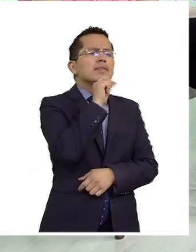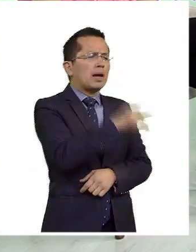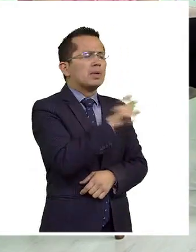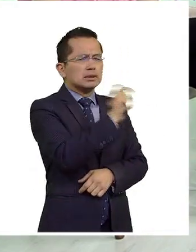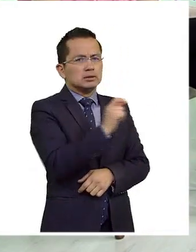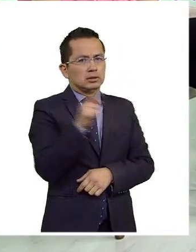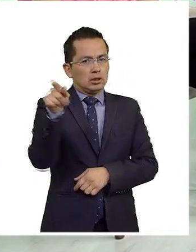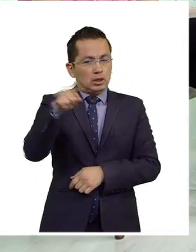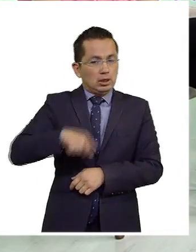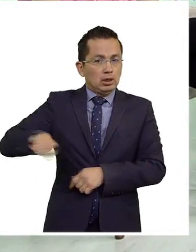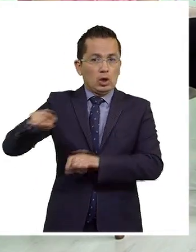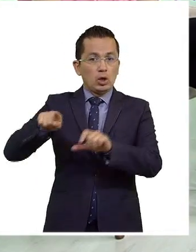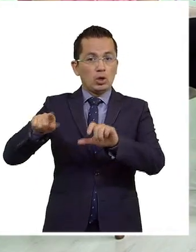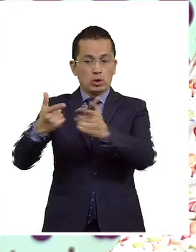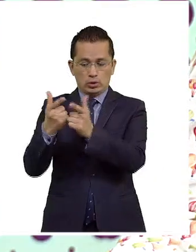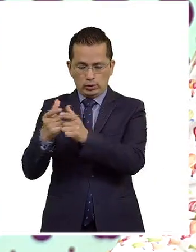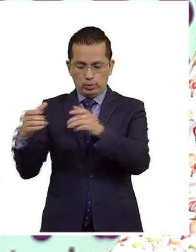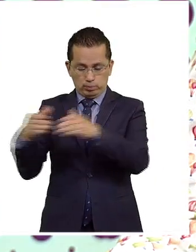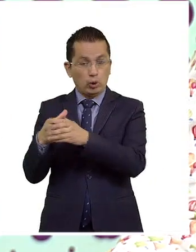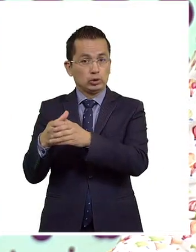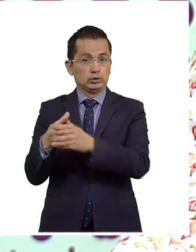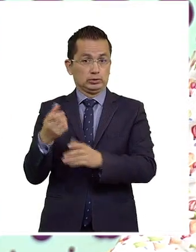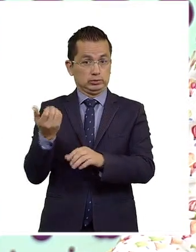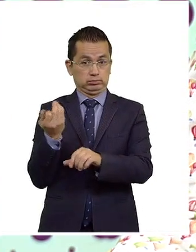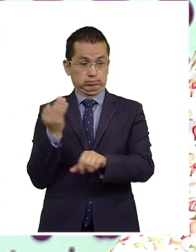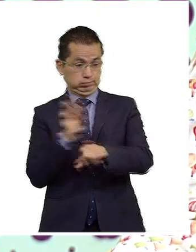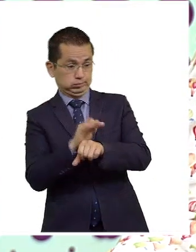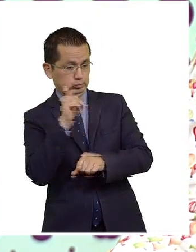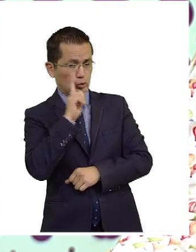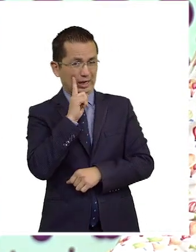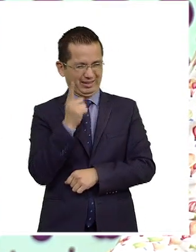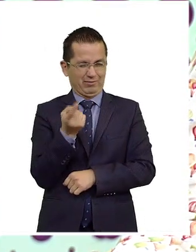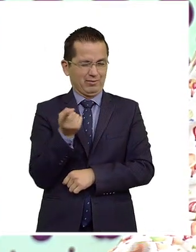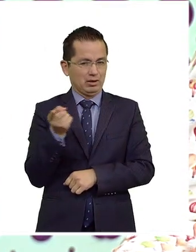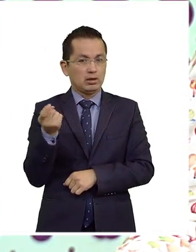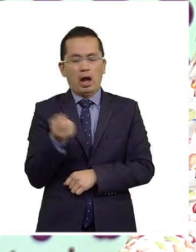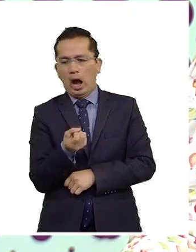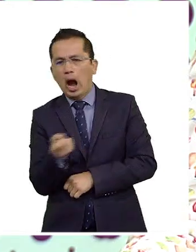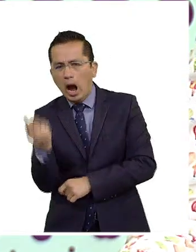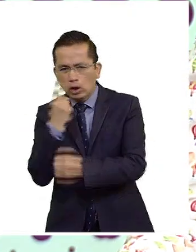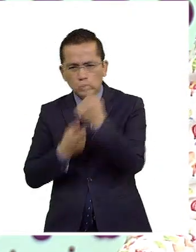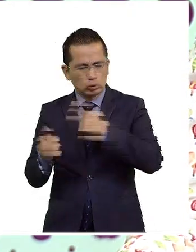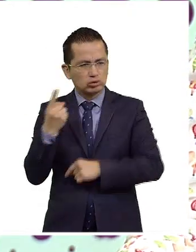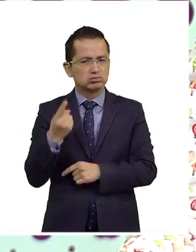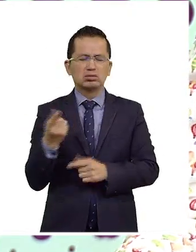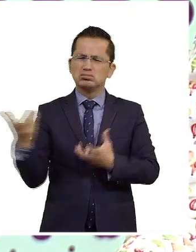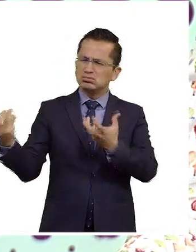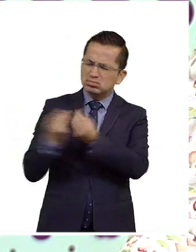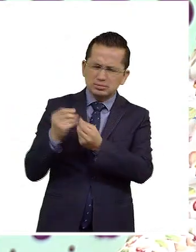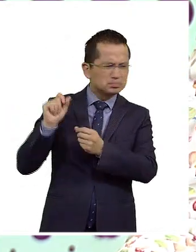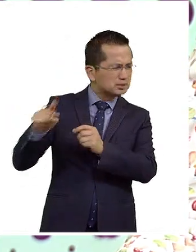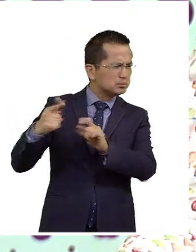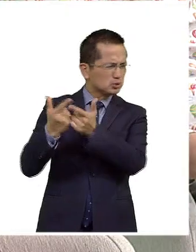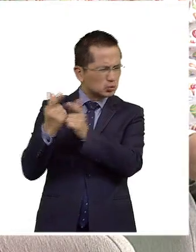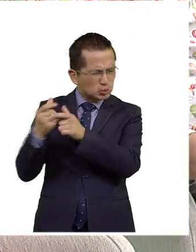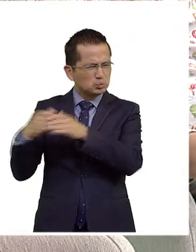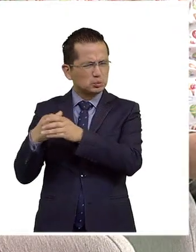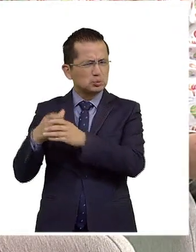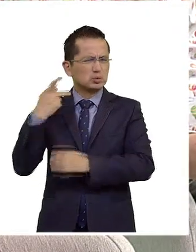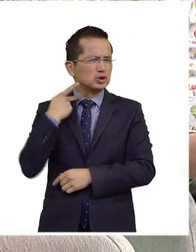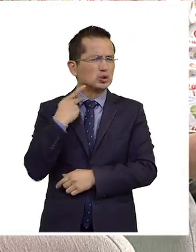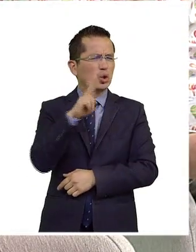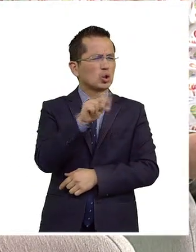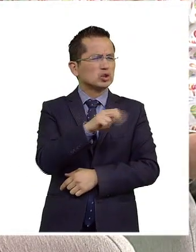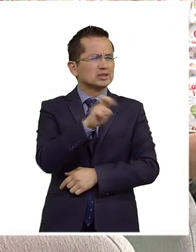lo extraño es que se conectan con los argumentos de los grupos conservadores. Exacto, ¿En qué Y si comparas lo que dicen estos